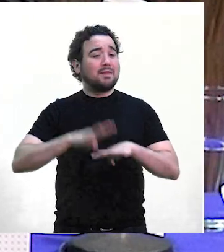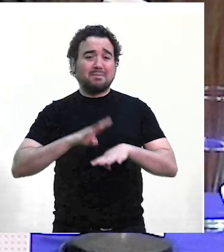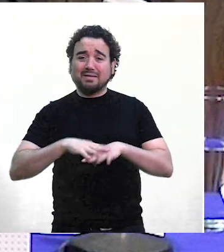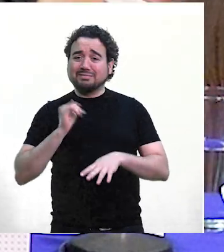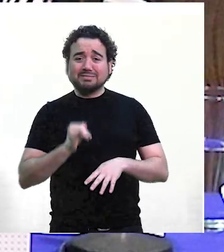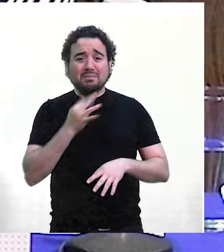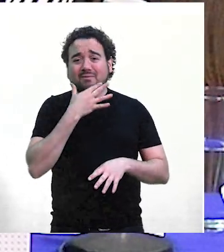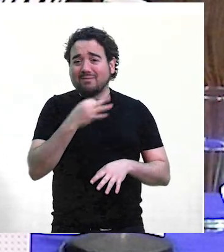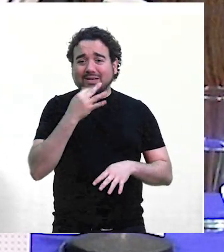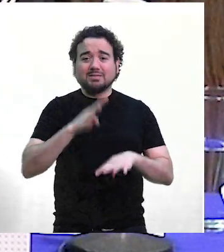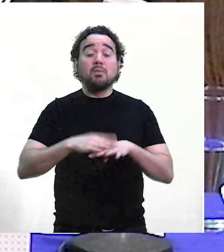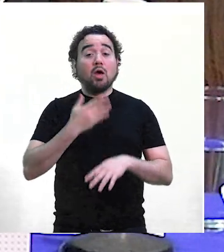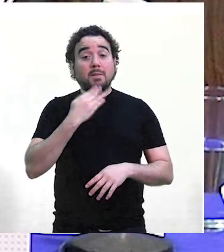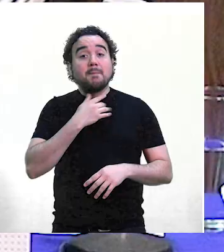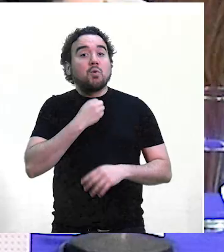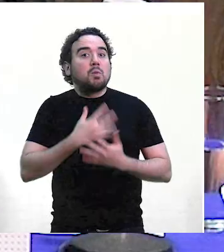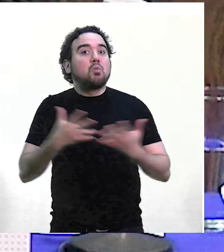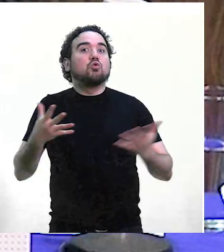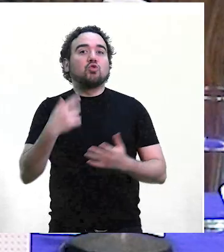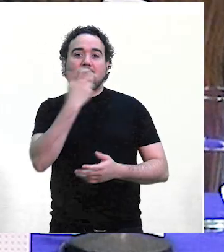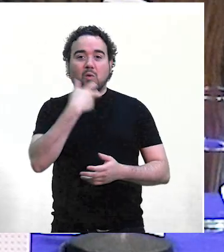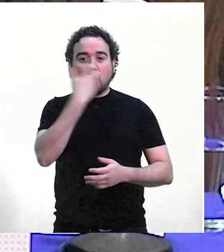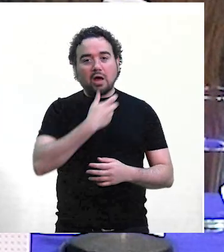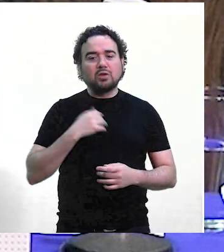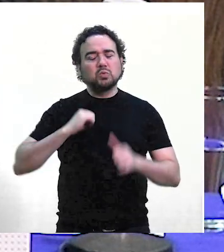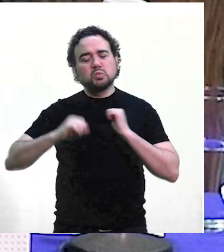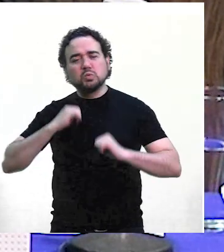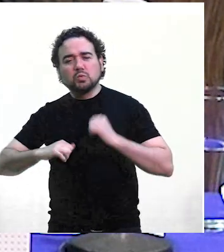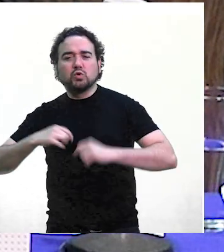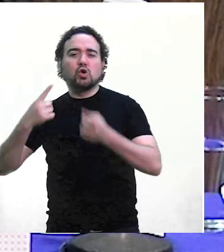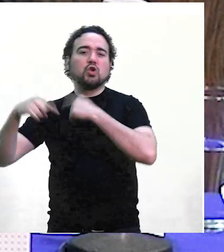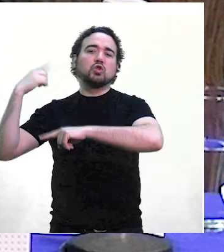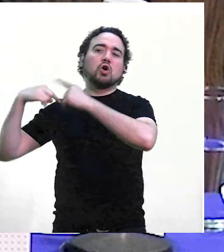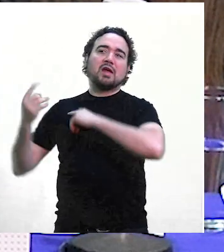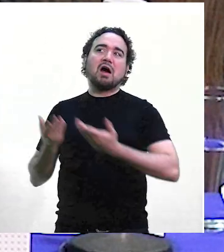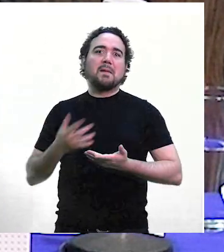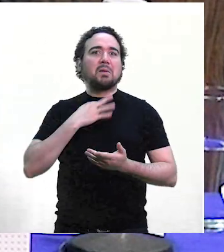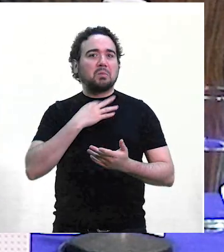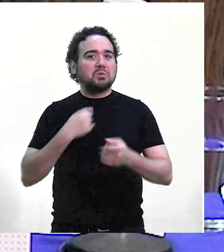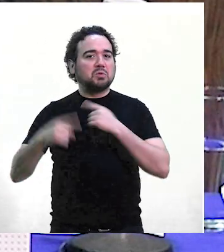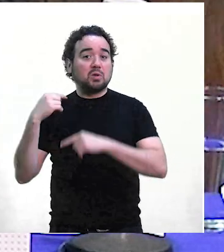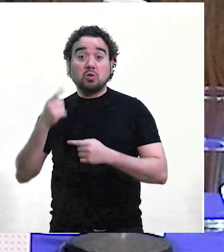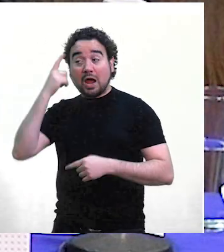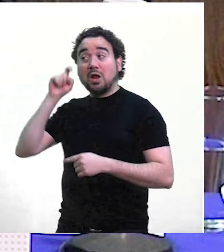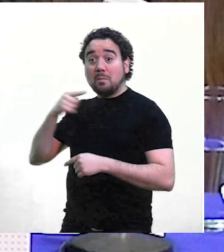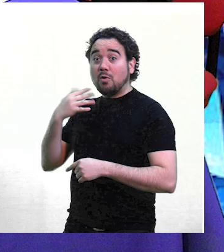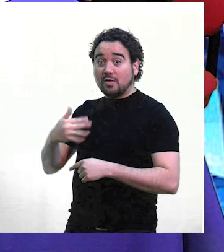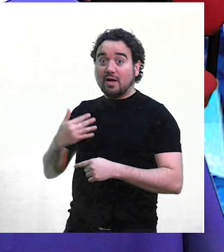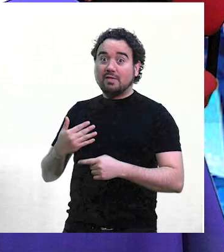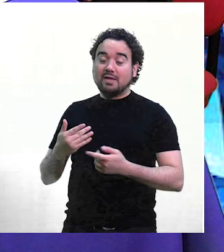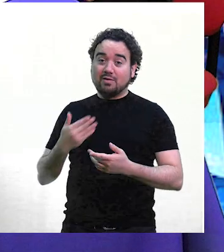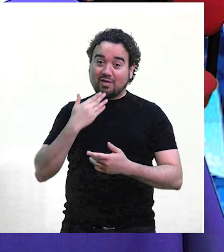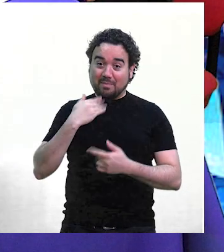colegio. Matemáticas. ¿Sí? Siempre se me hizo muy fácil, pero me gusta mucho el lenguaje. Y sufrí en historia y ahora leo mucho sobre historia. Yo creo que igual